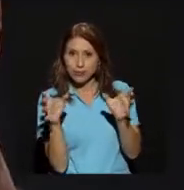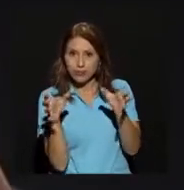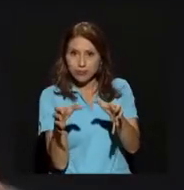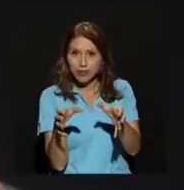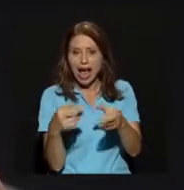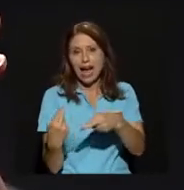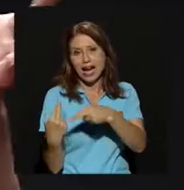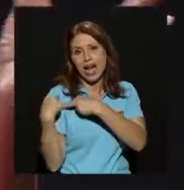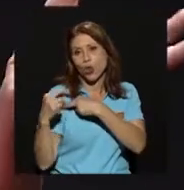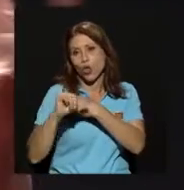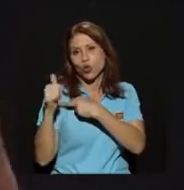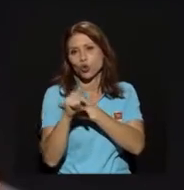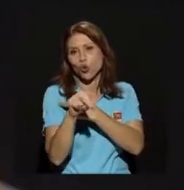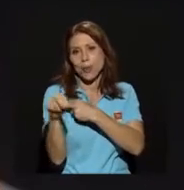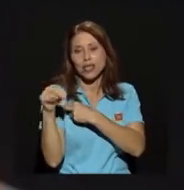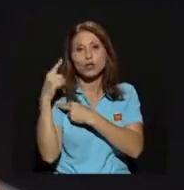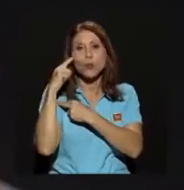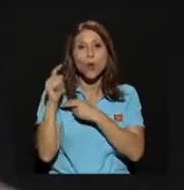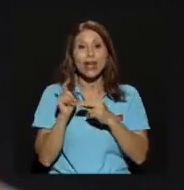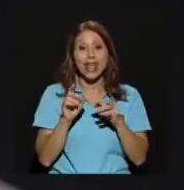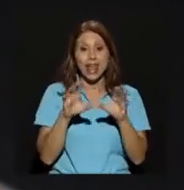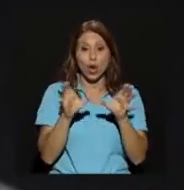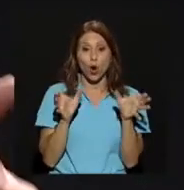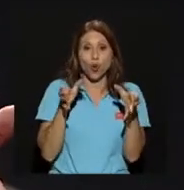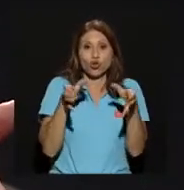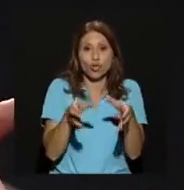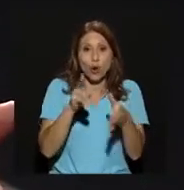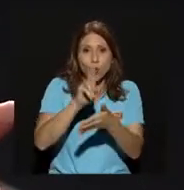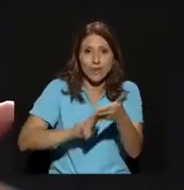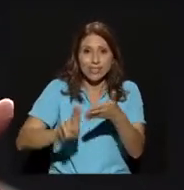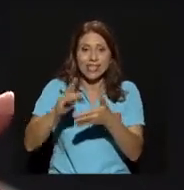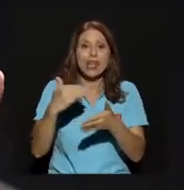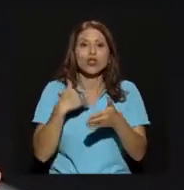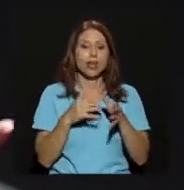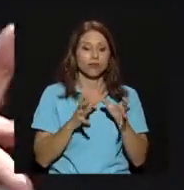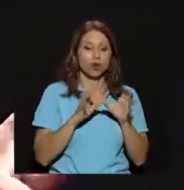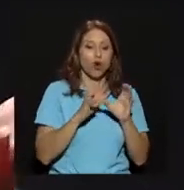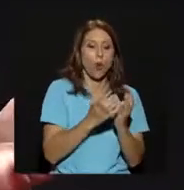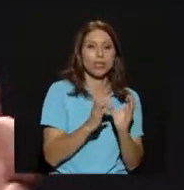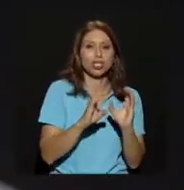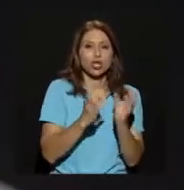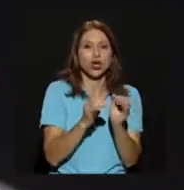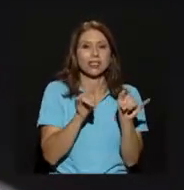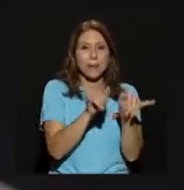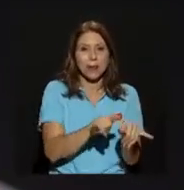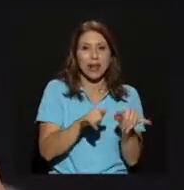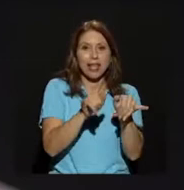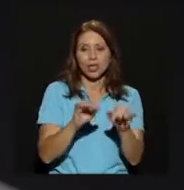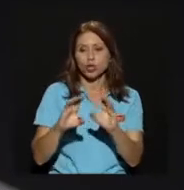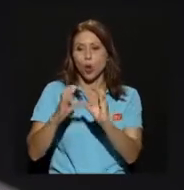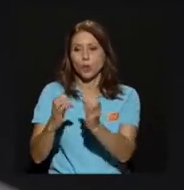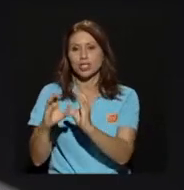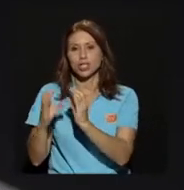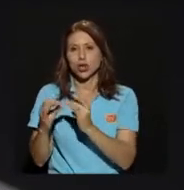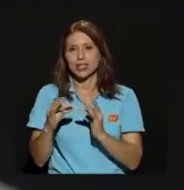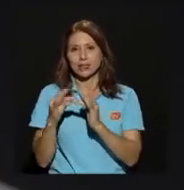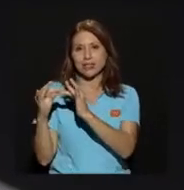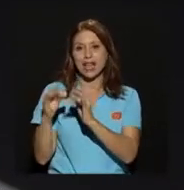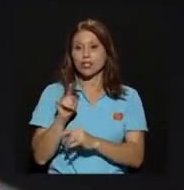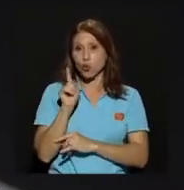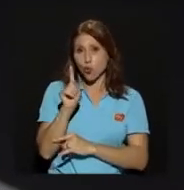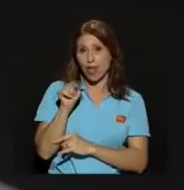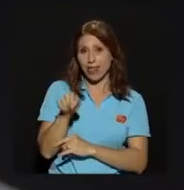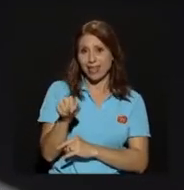porque el Consejo Universitario está por comisiones permanentes y por comisiones especiales. Entonces una de esas comisiones tiene a cargo este tema, que me